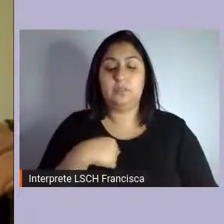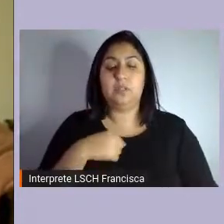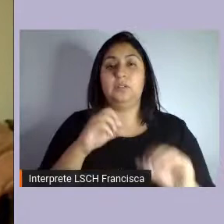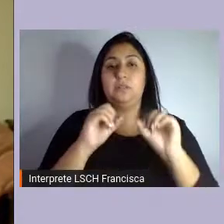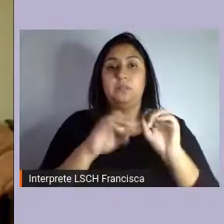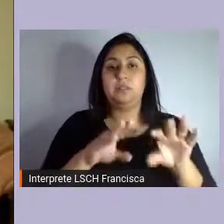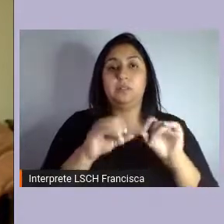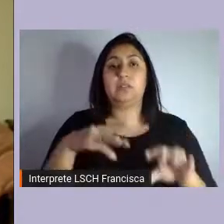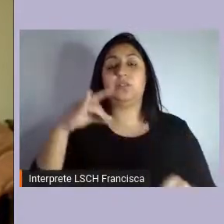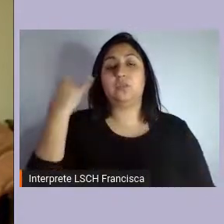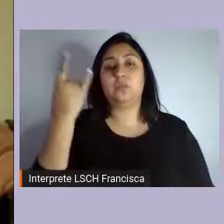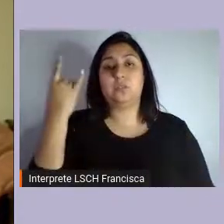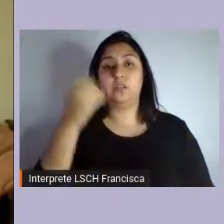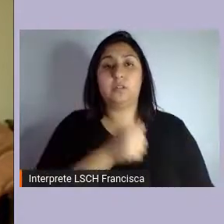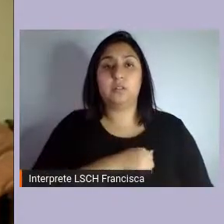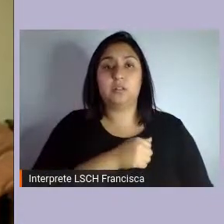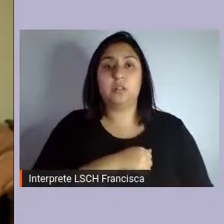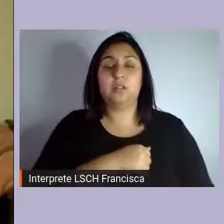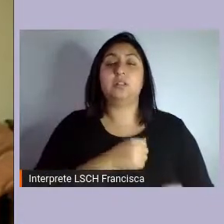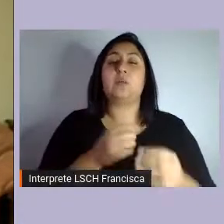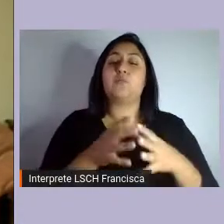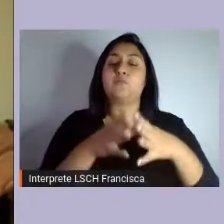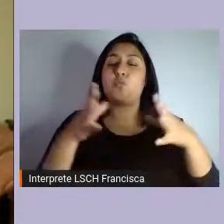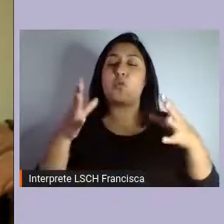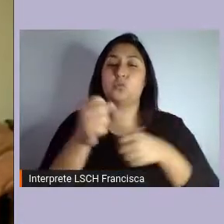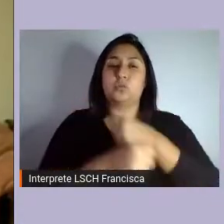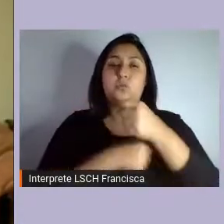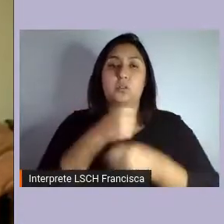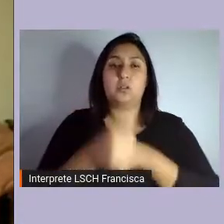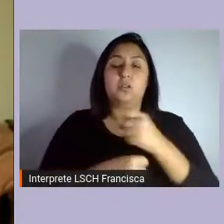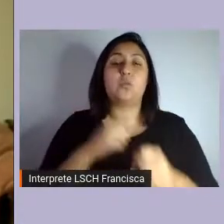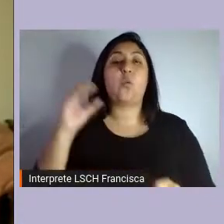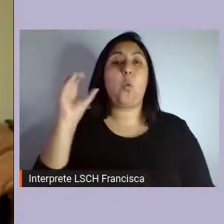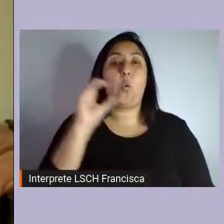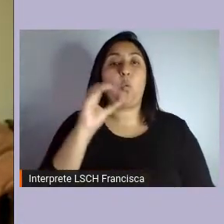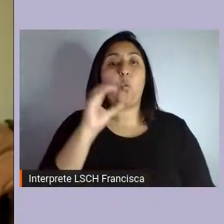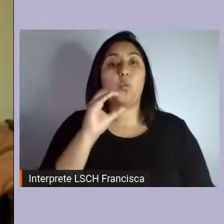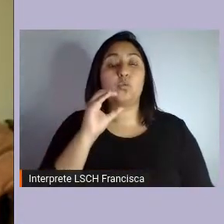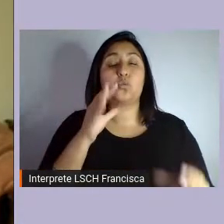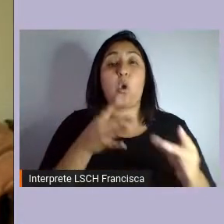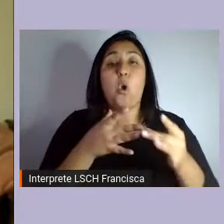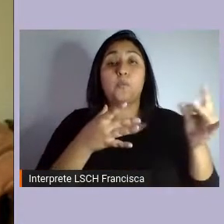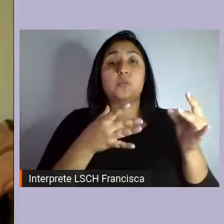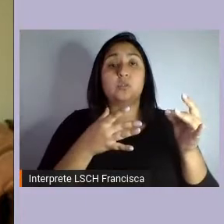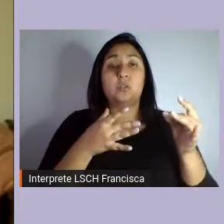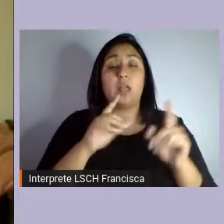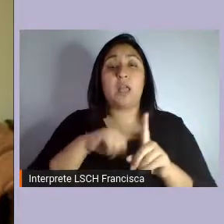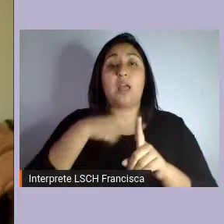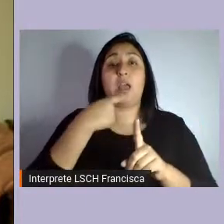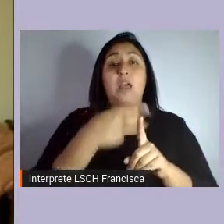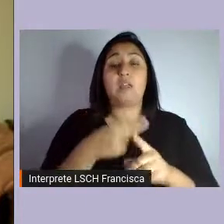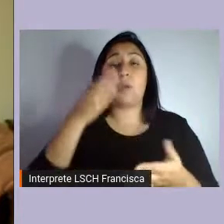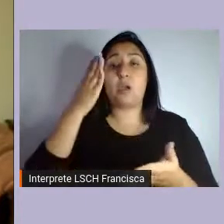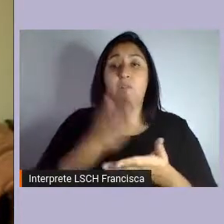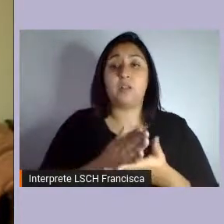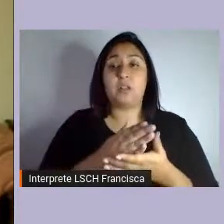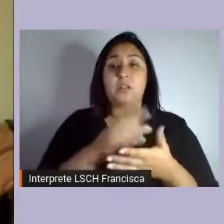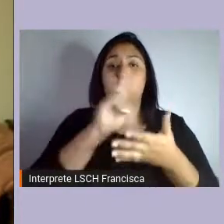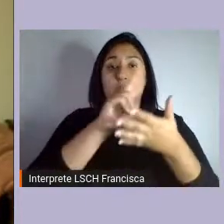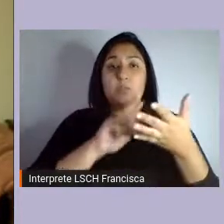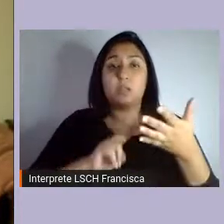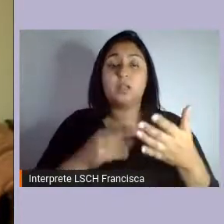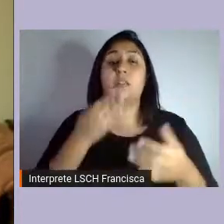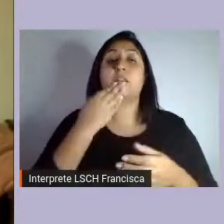hace bastantes años un curso optativo, además de lo obligatorio de poesía, ¿cierto? Donde también incluimos a